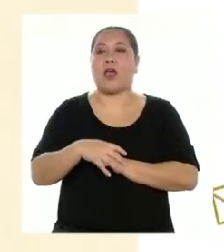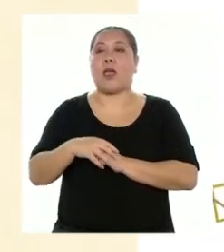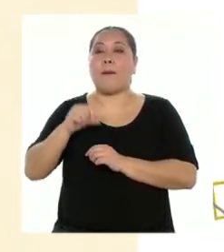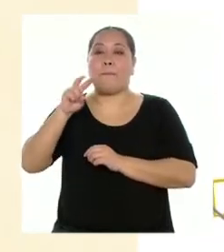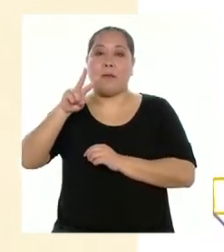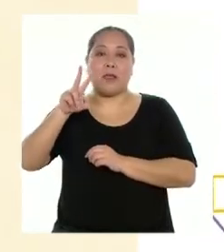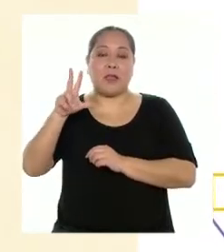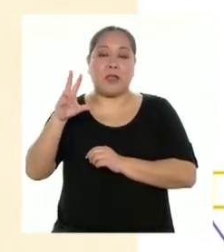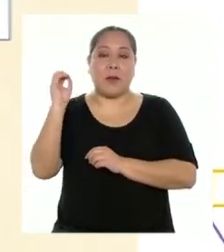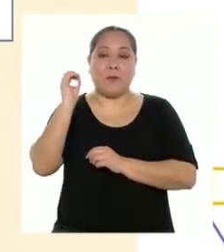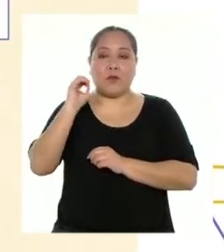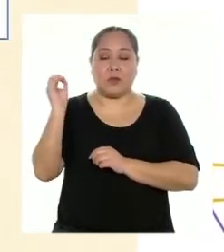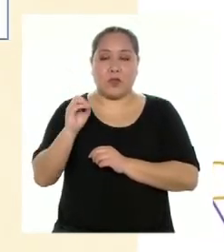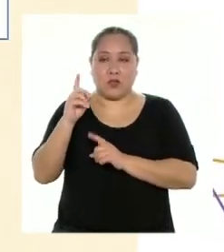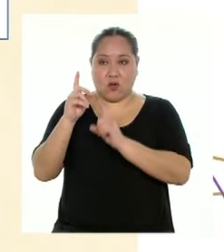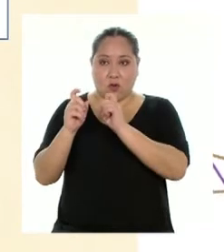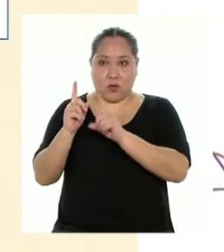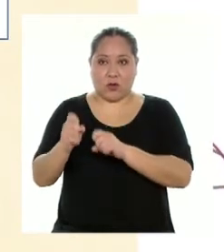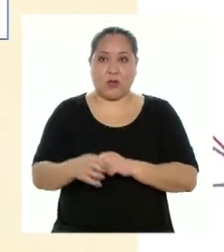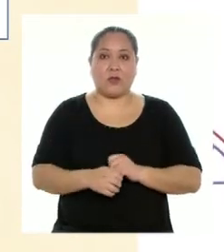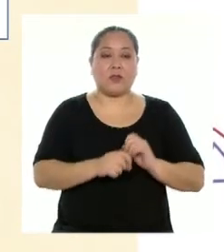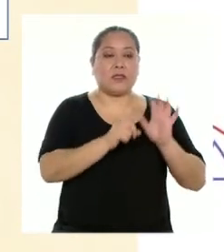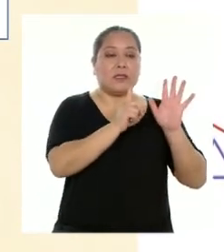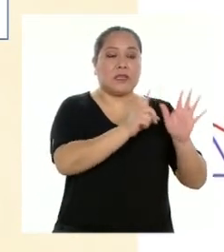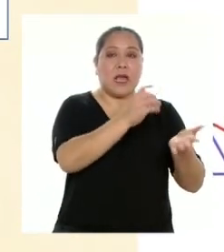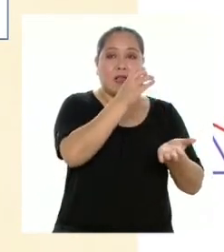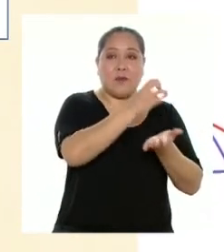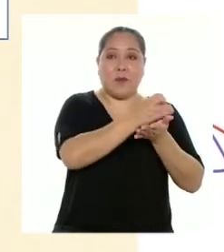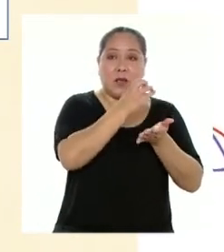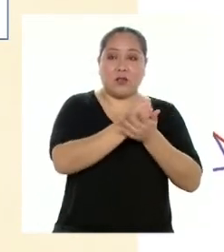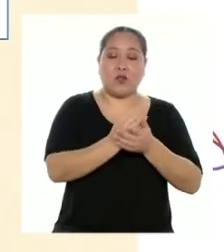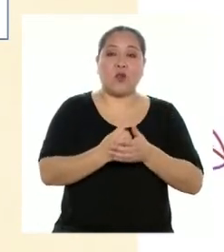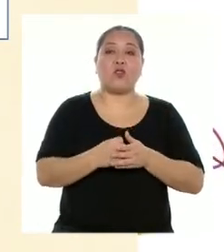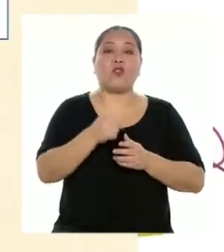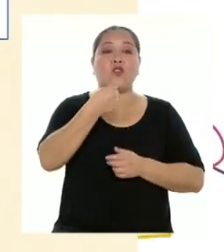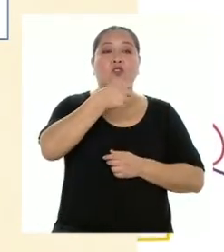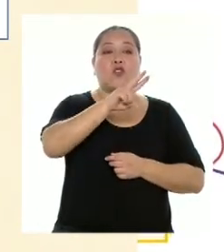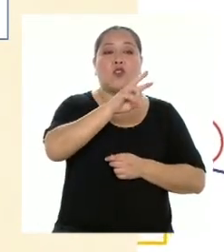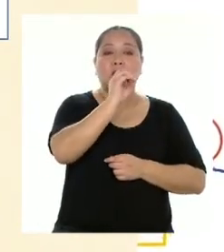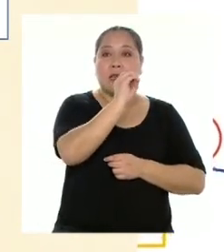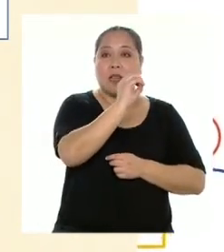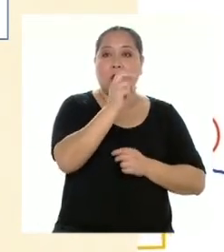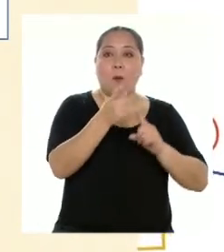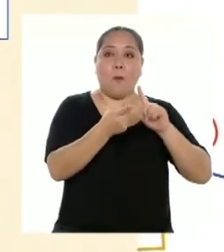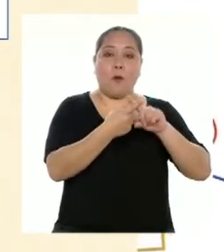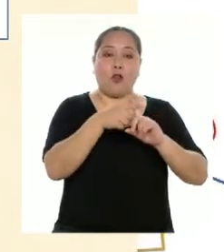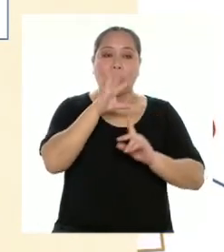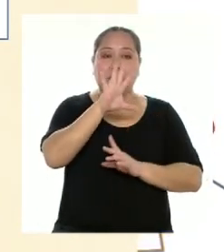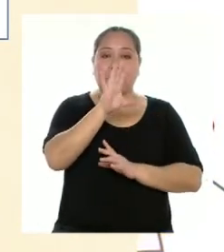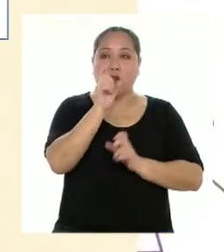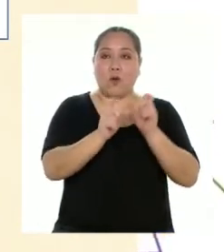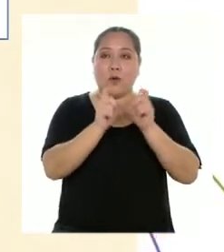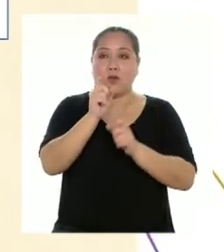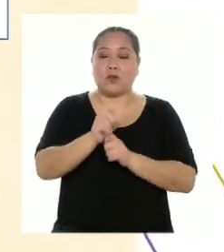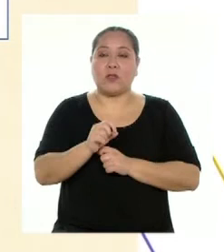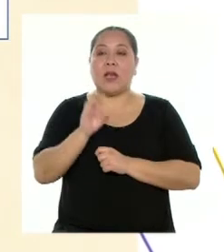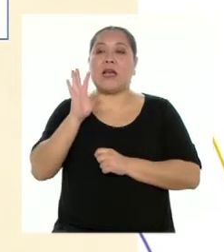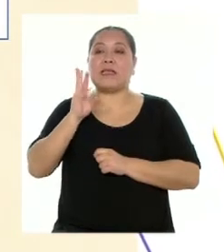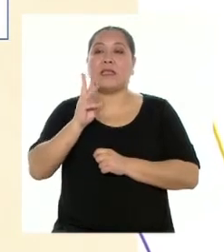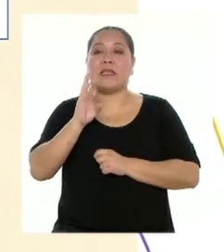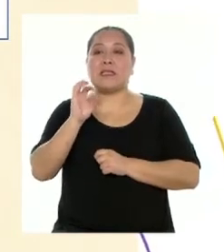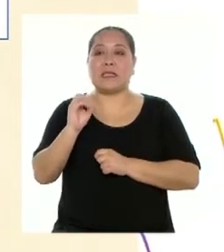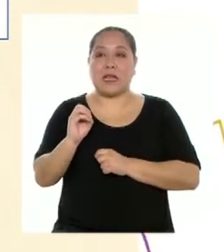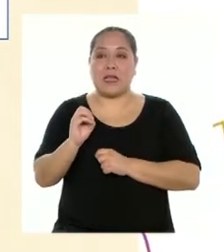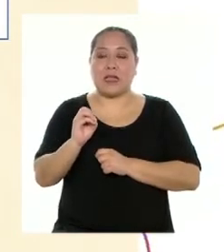de encuestados. Para 6 vasos multiplico 12 grados por 5 personas y tengo 60 grados,